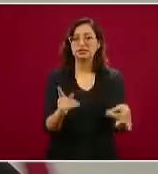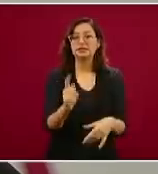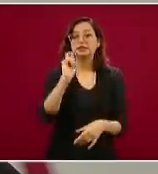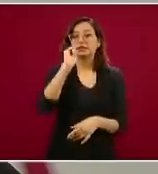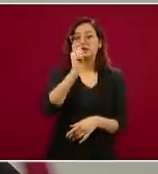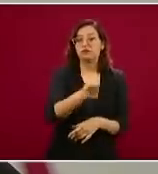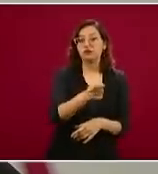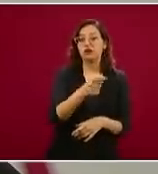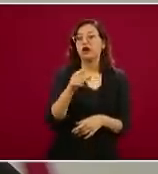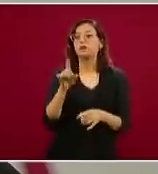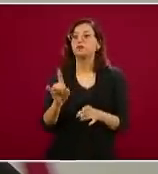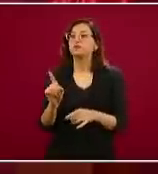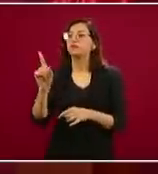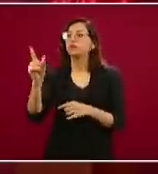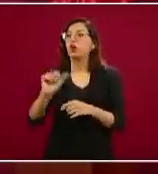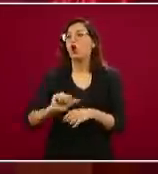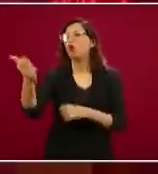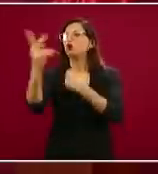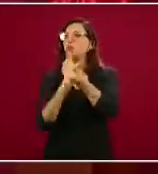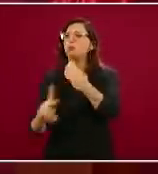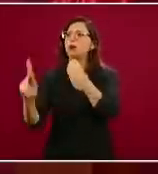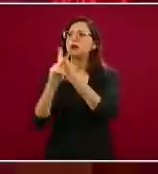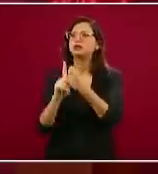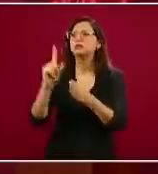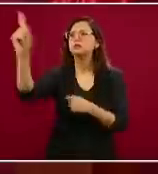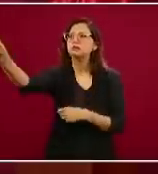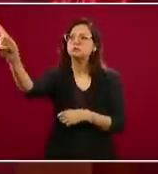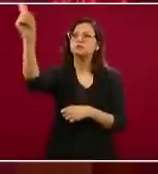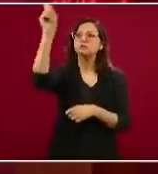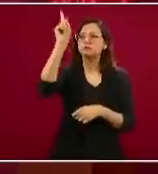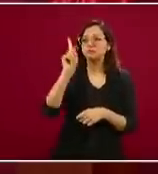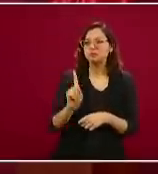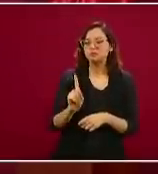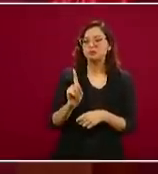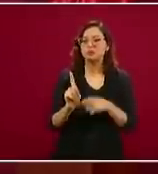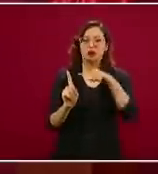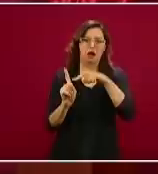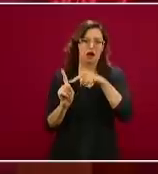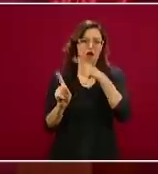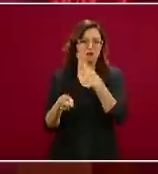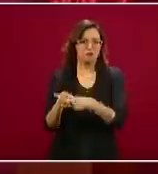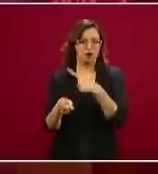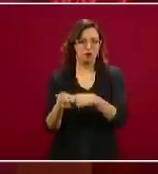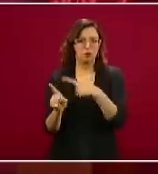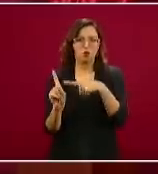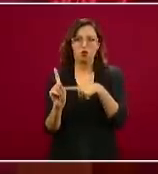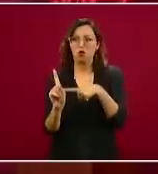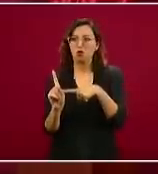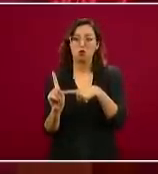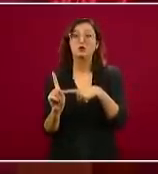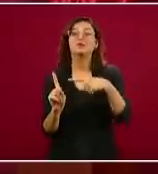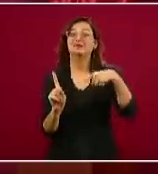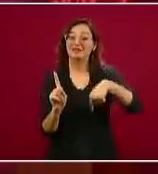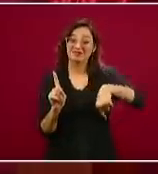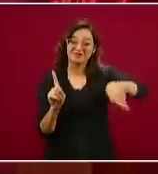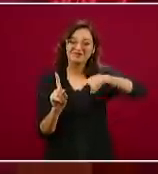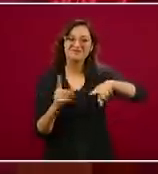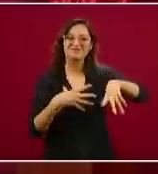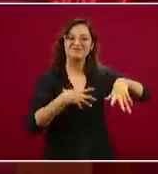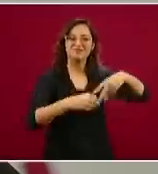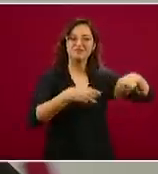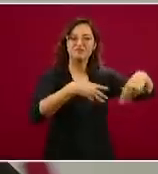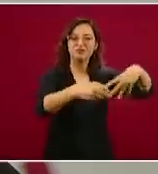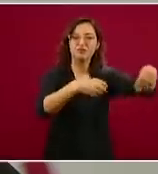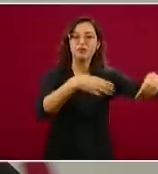no solamente hay casos importados, sino que en el propio país hay distribución de contagios. No es el caso